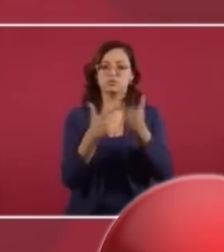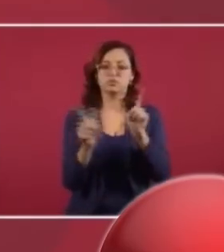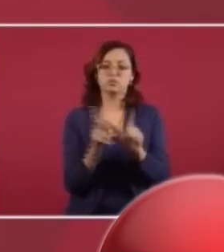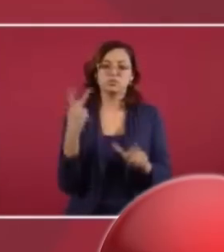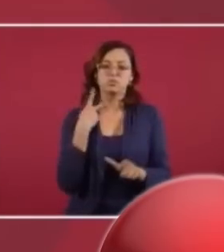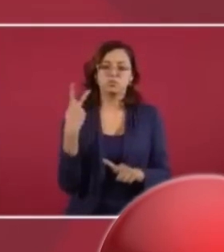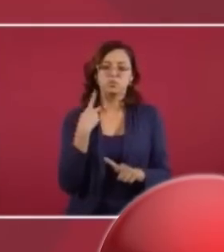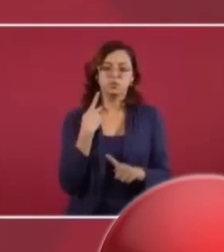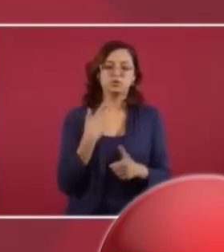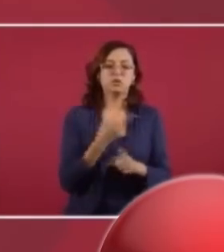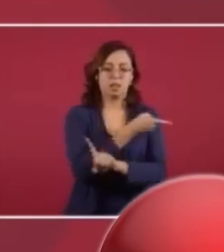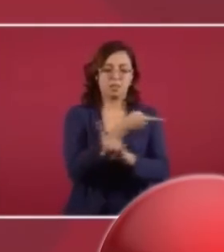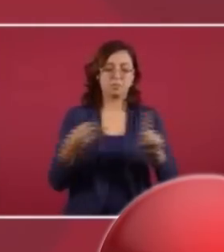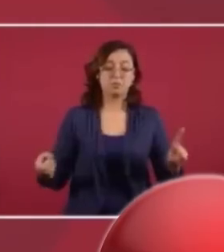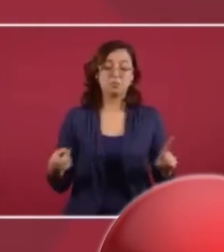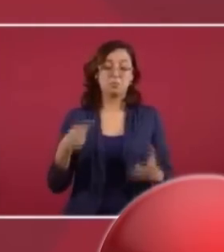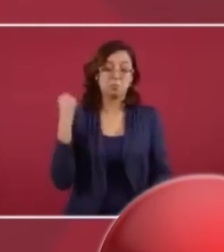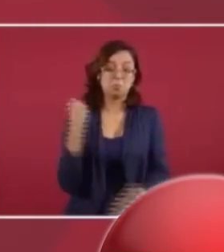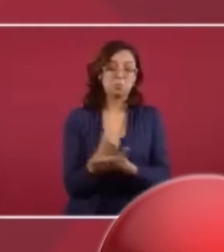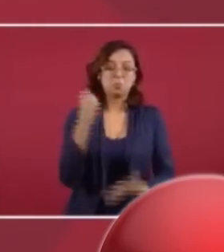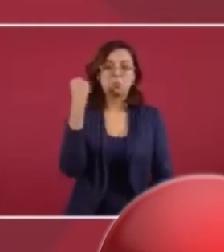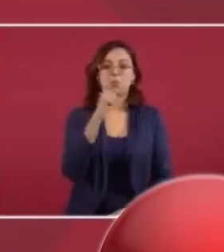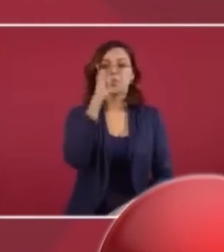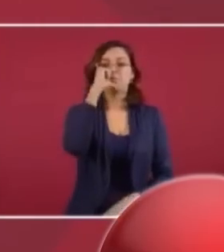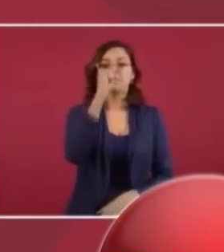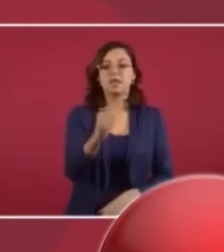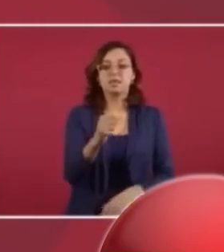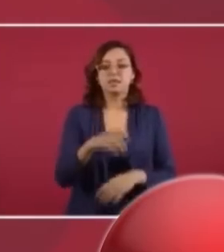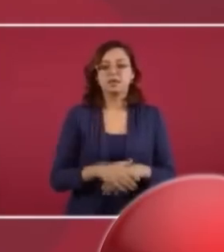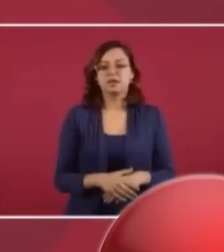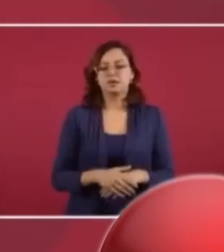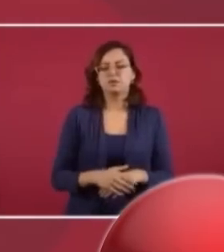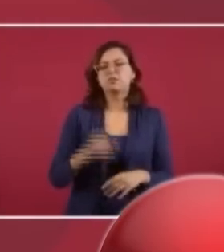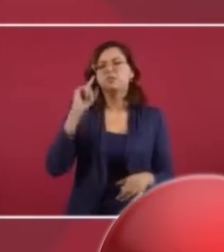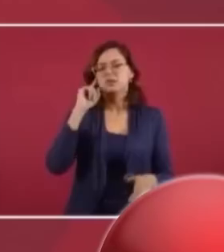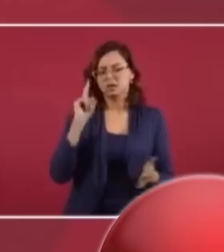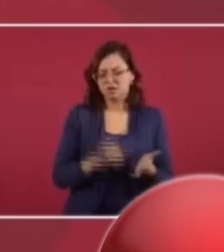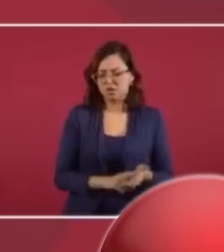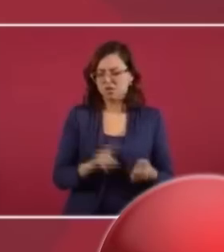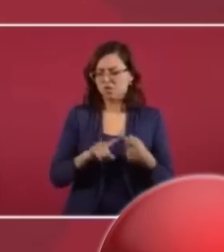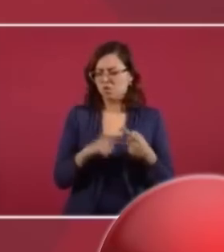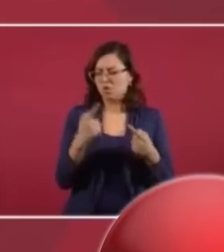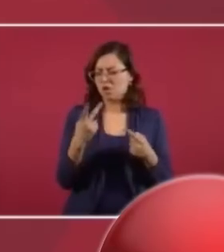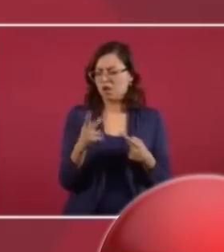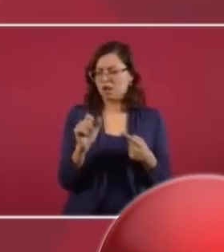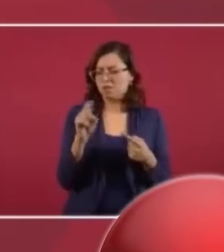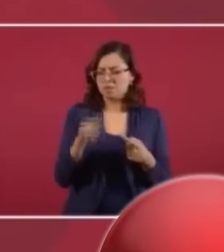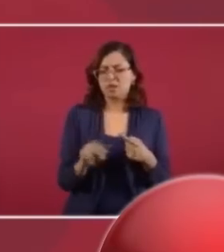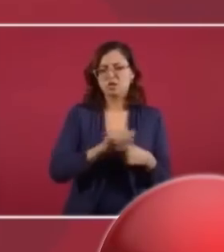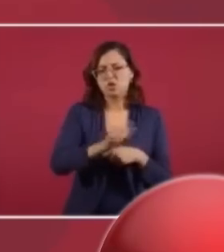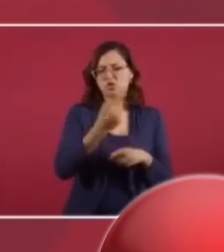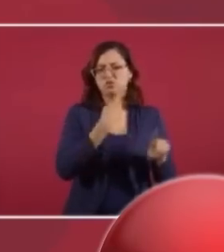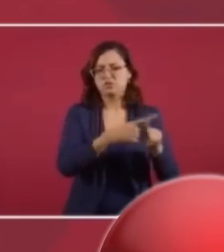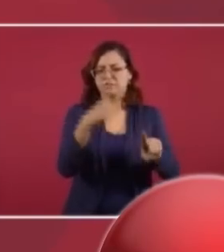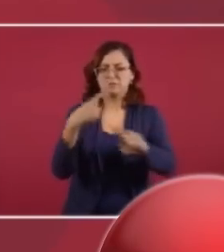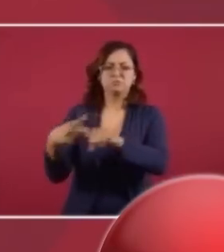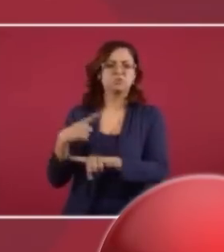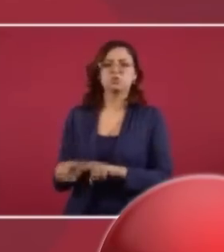partidos y no pasó. Se opuso, creo que el PAN, entre otros.